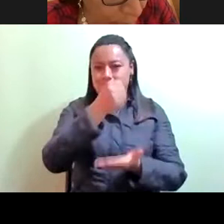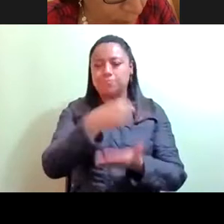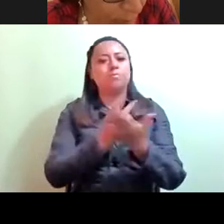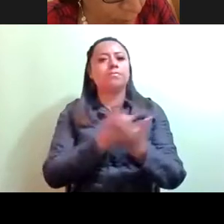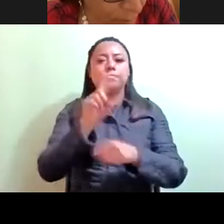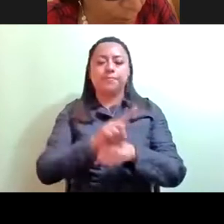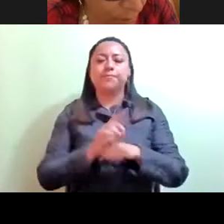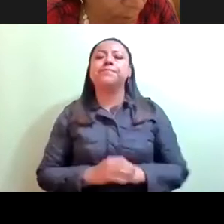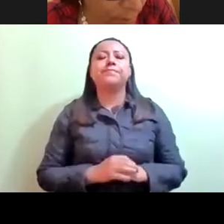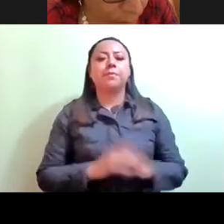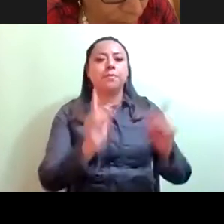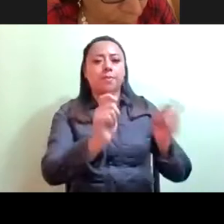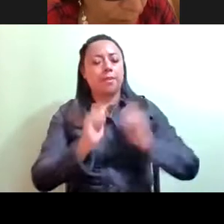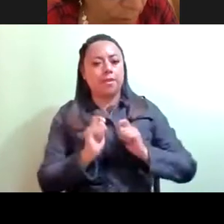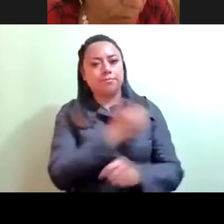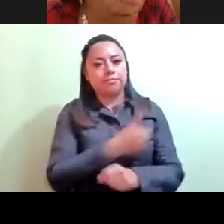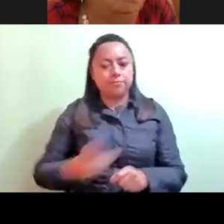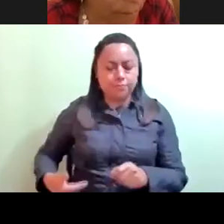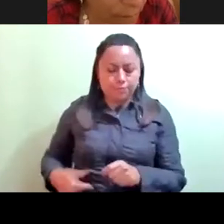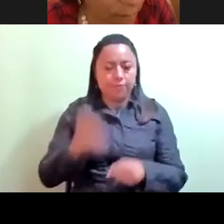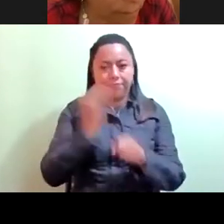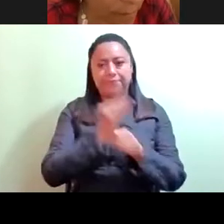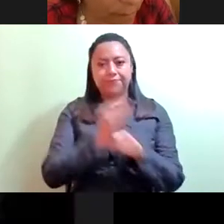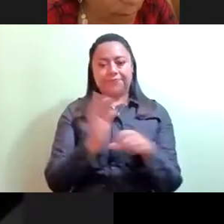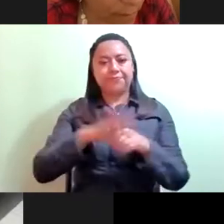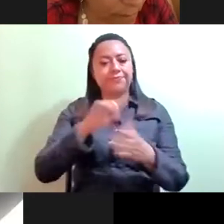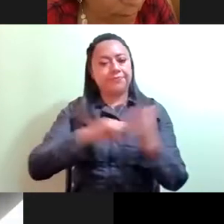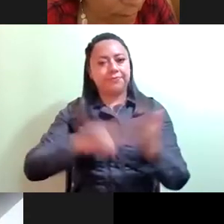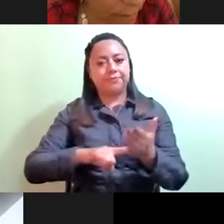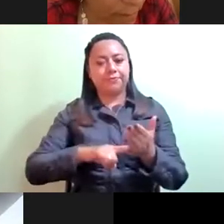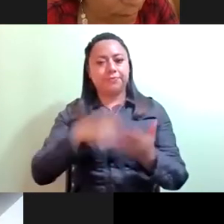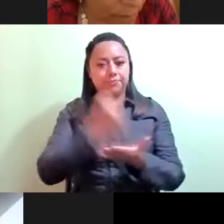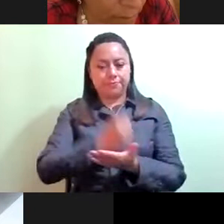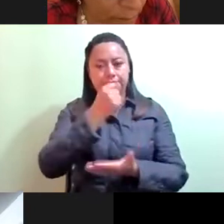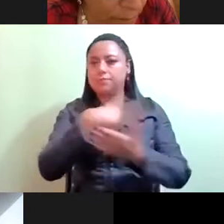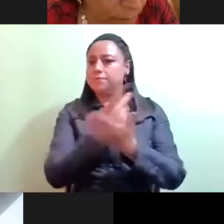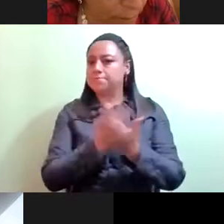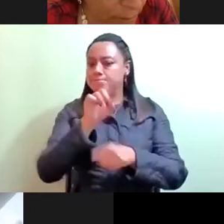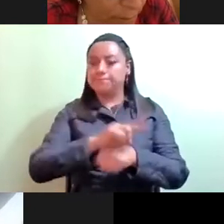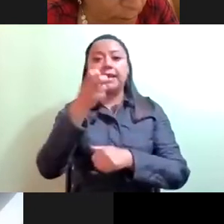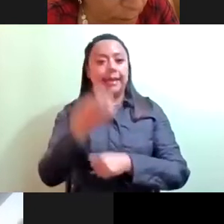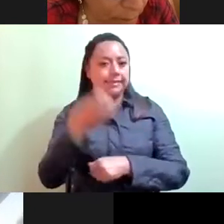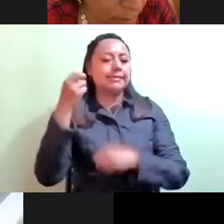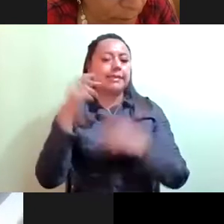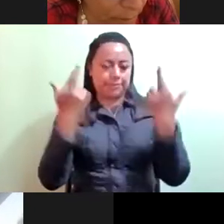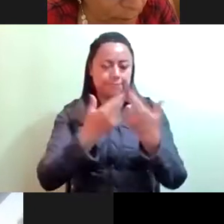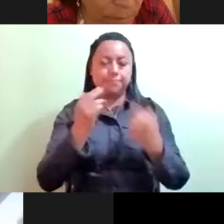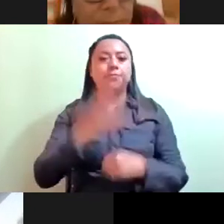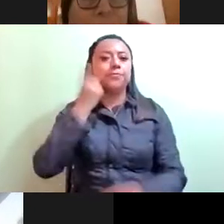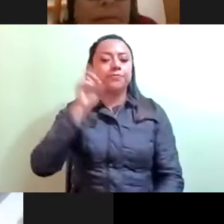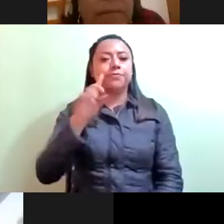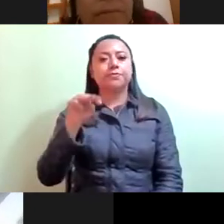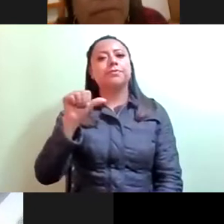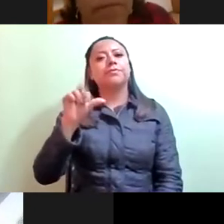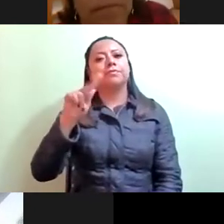Por instrucciones de la presidenta, se procede a someter a votación el orden del día de esta sesión. Diputada Marta Soledad Ávila Ventura.